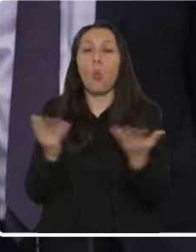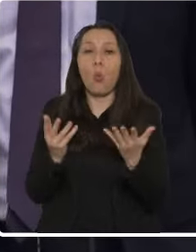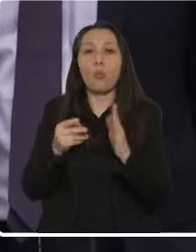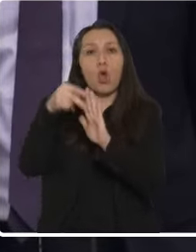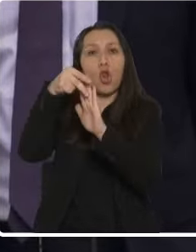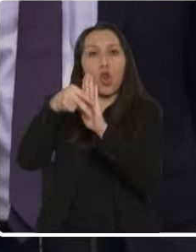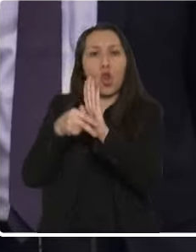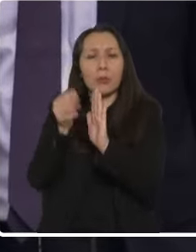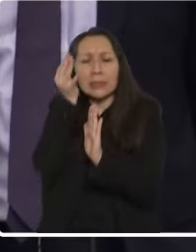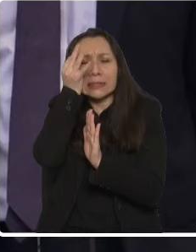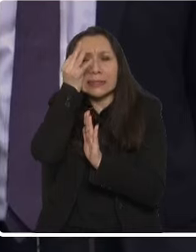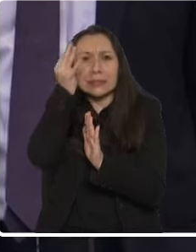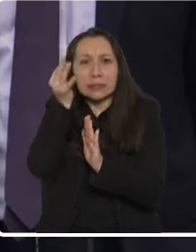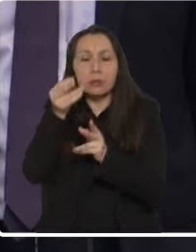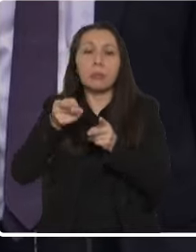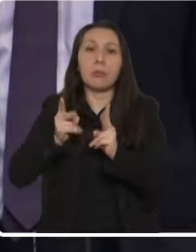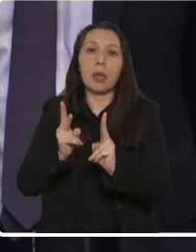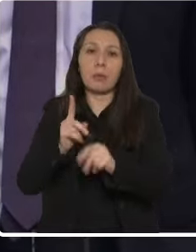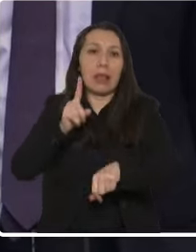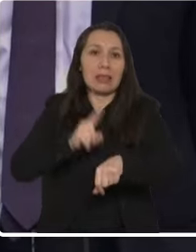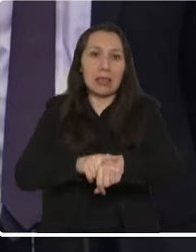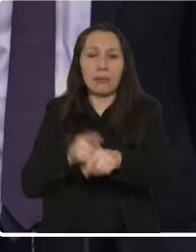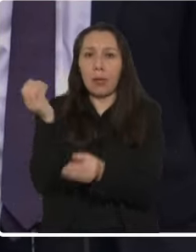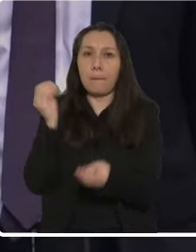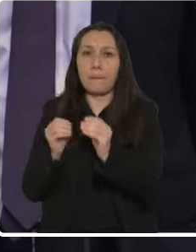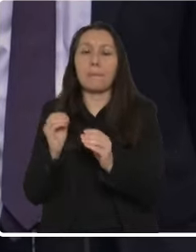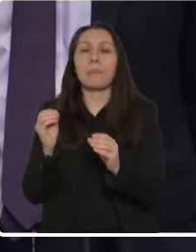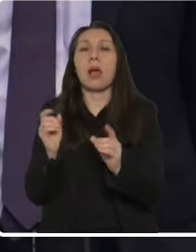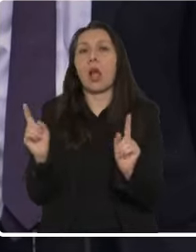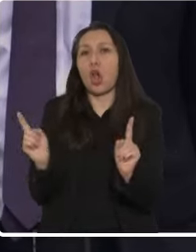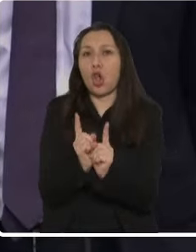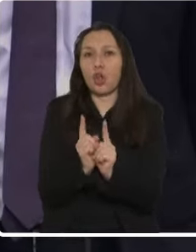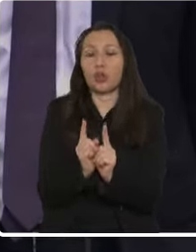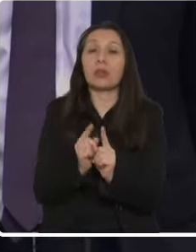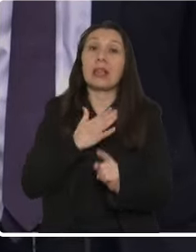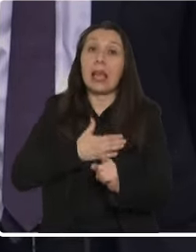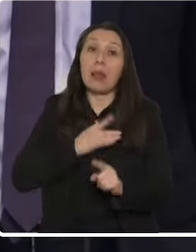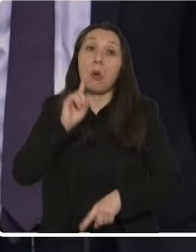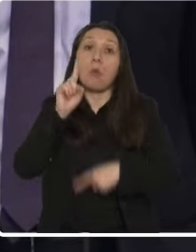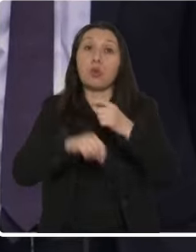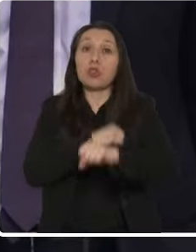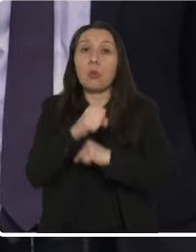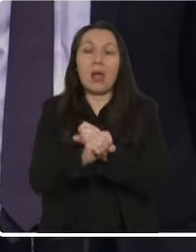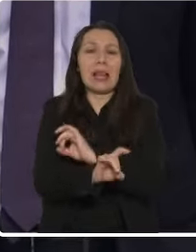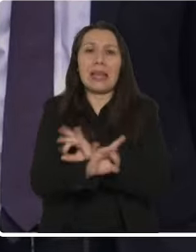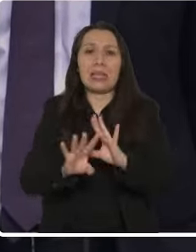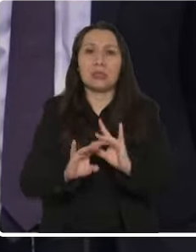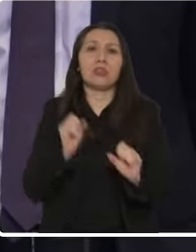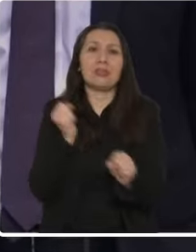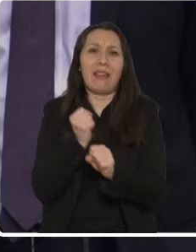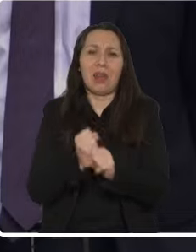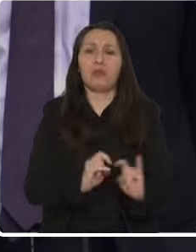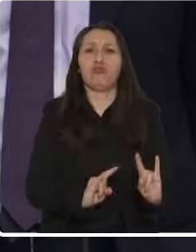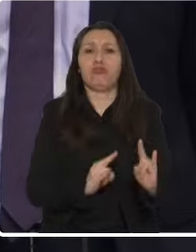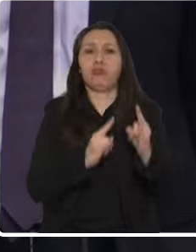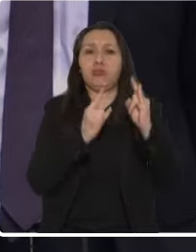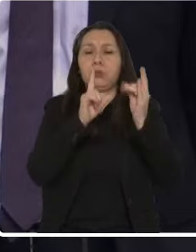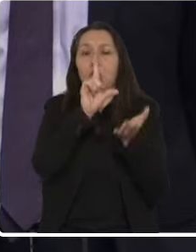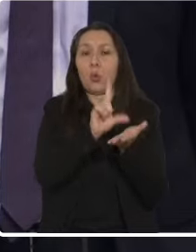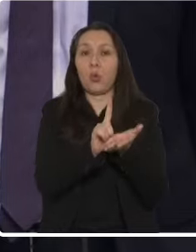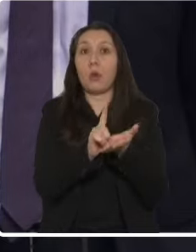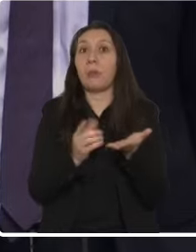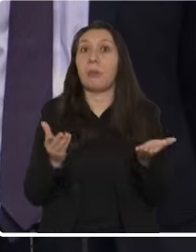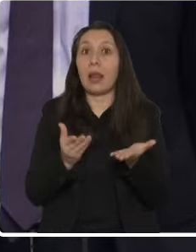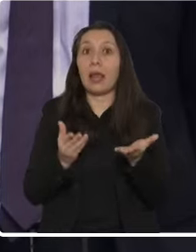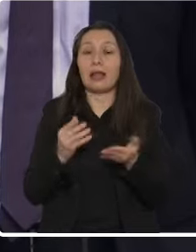de normas excepcionales que nos van a permitir un tiempo de implementación mucho más breve. Quisiéramos que el próximo año estemos ya trabajando en obras en el lugar. Y